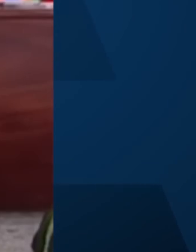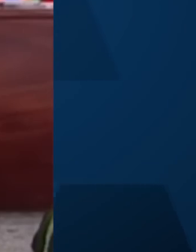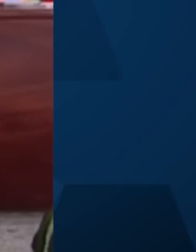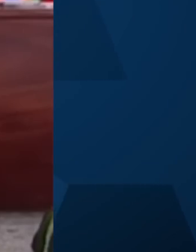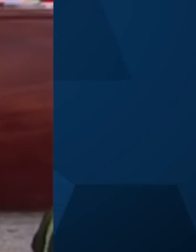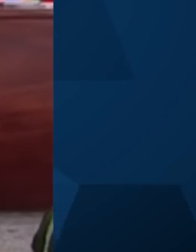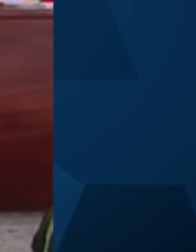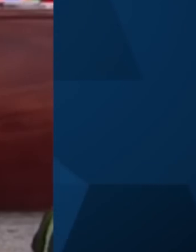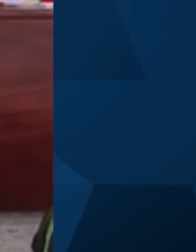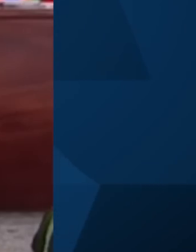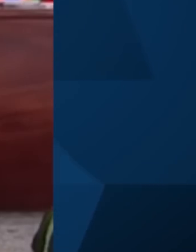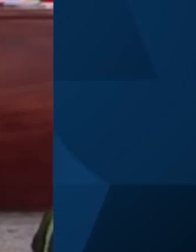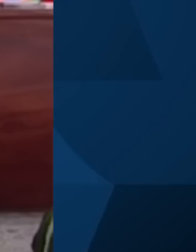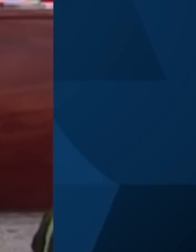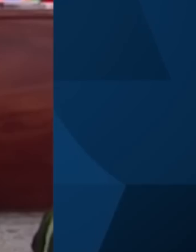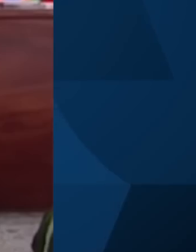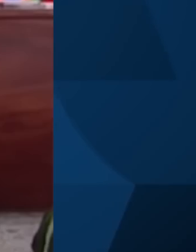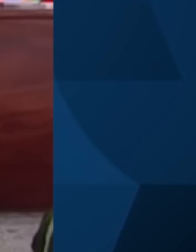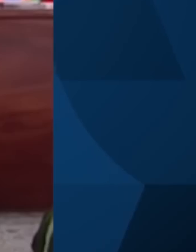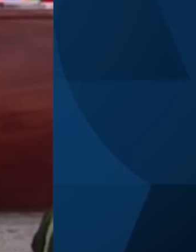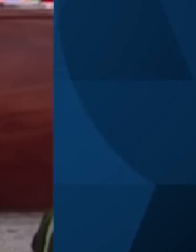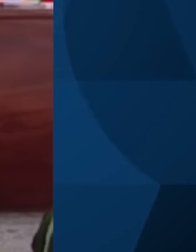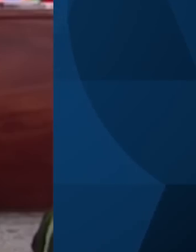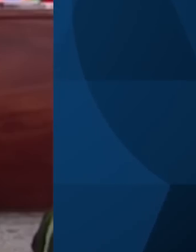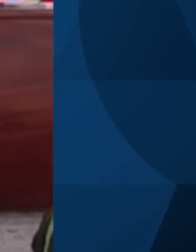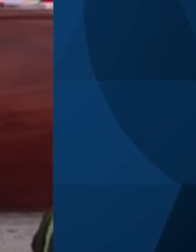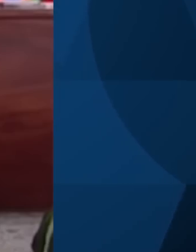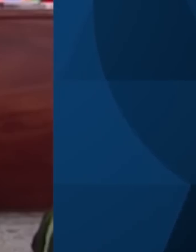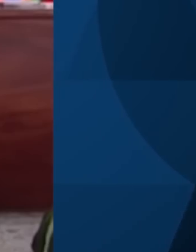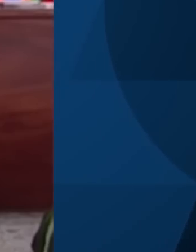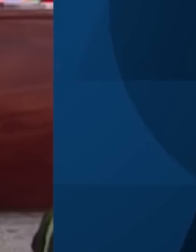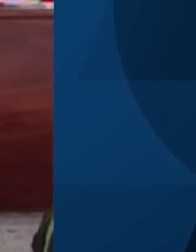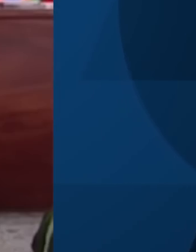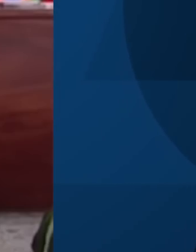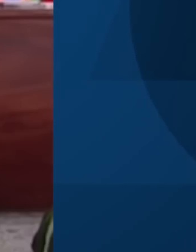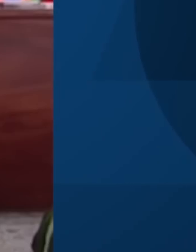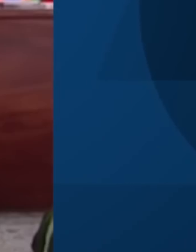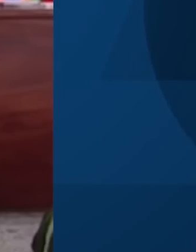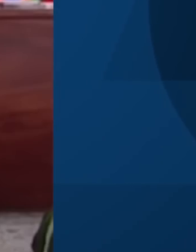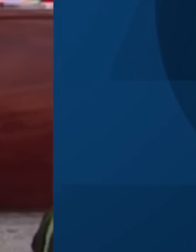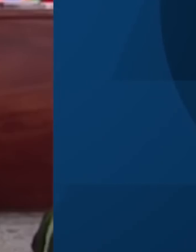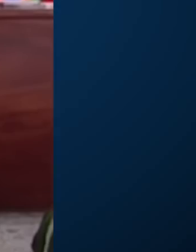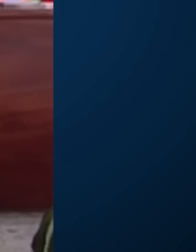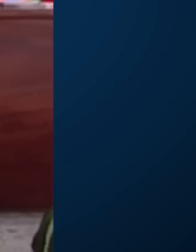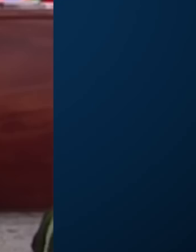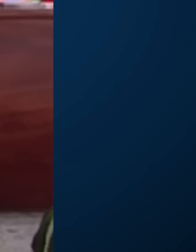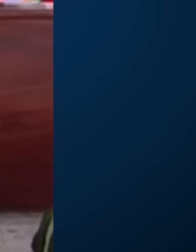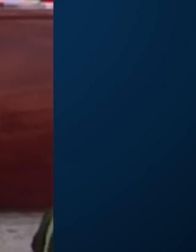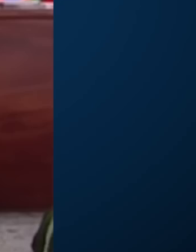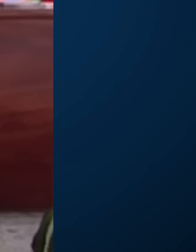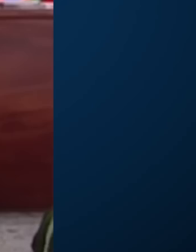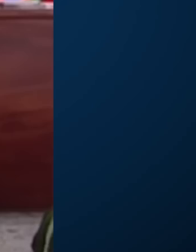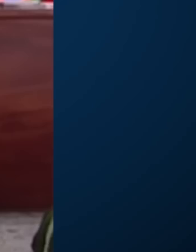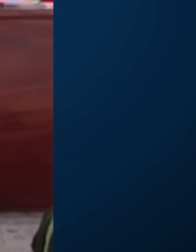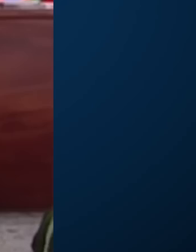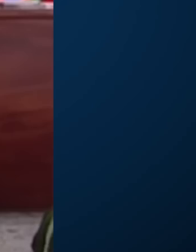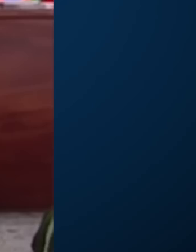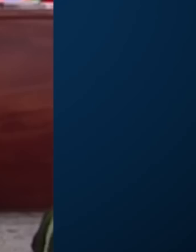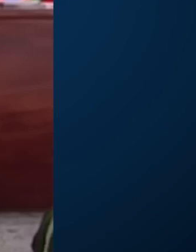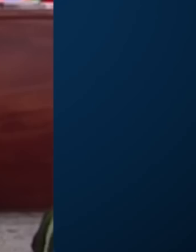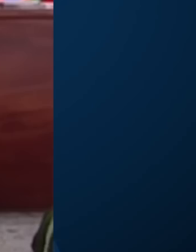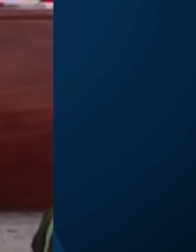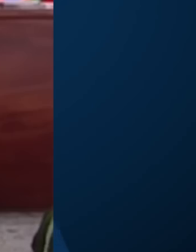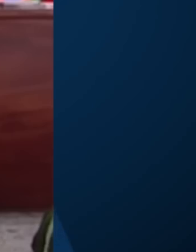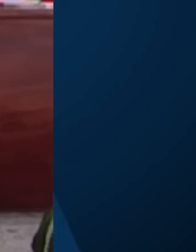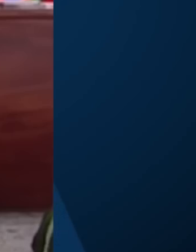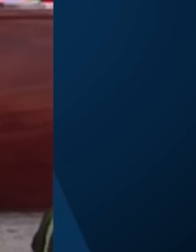soberanías. Y por eso participar de este foro no significa ser complaciente, señor presidente. Y